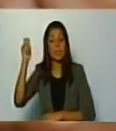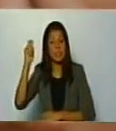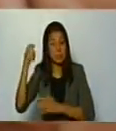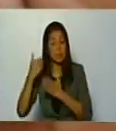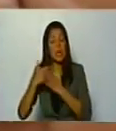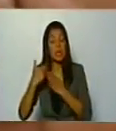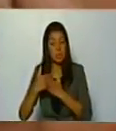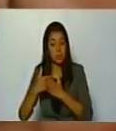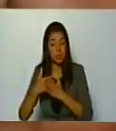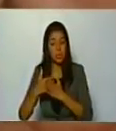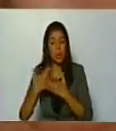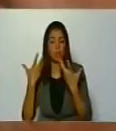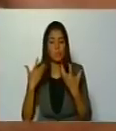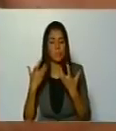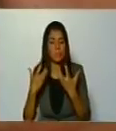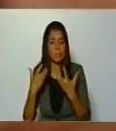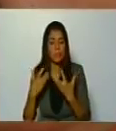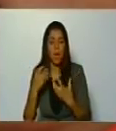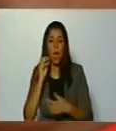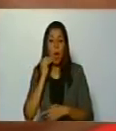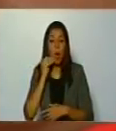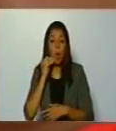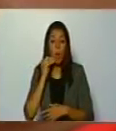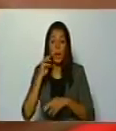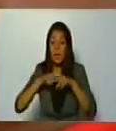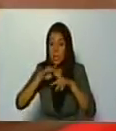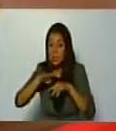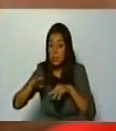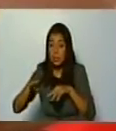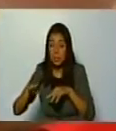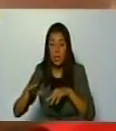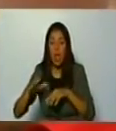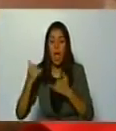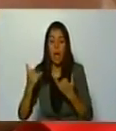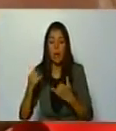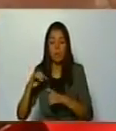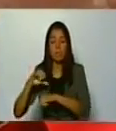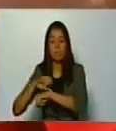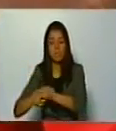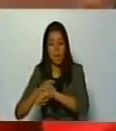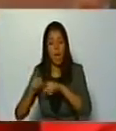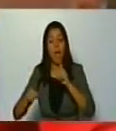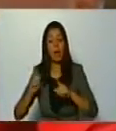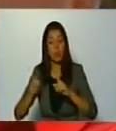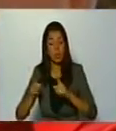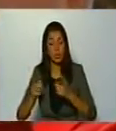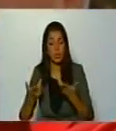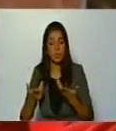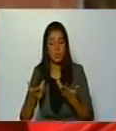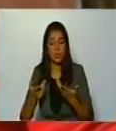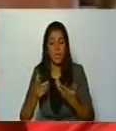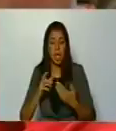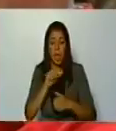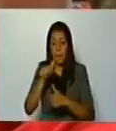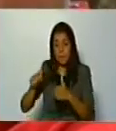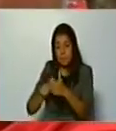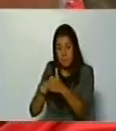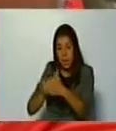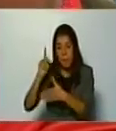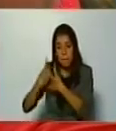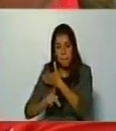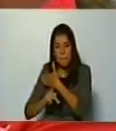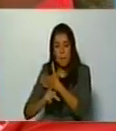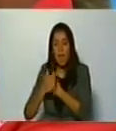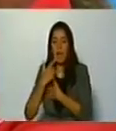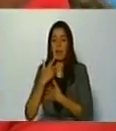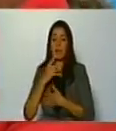sino decenas de ellos que están privados de libertad, mientras los autores intelectuales llaman